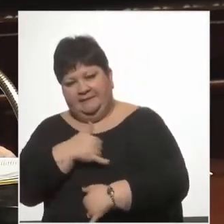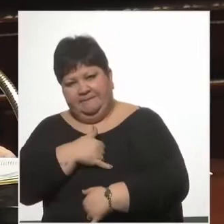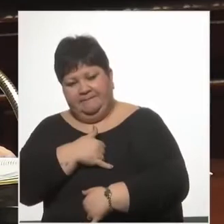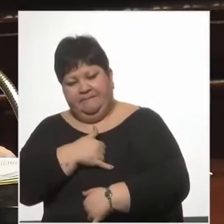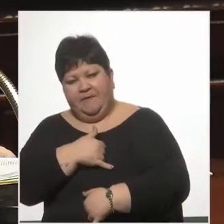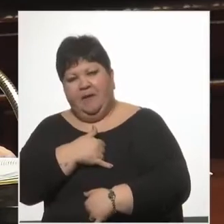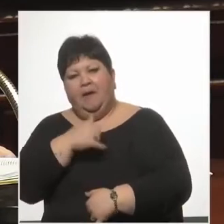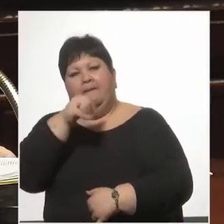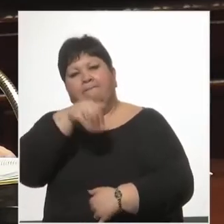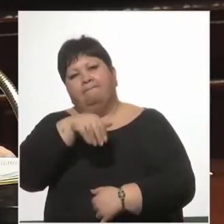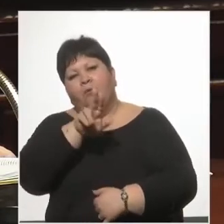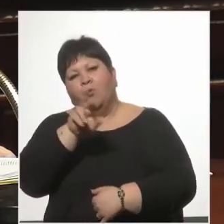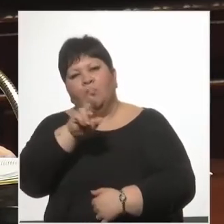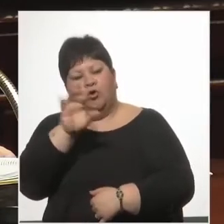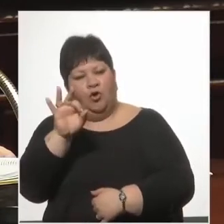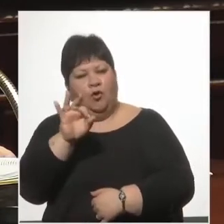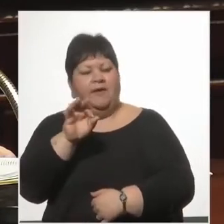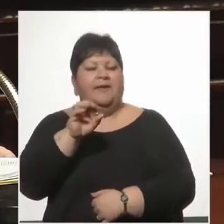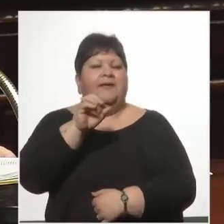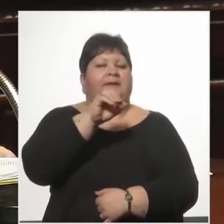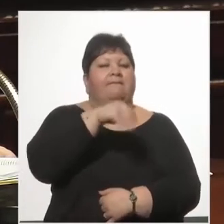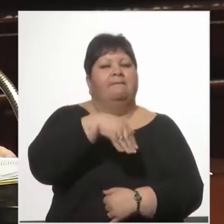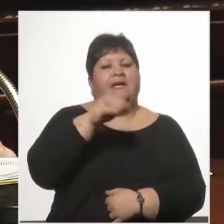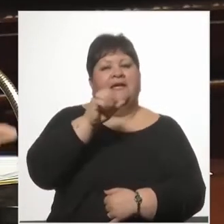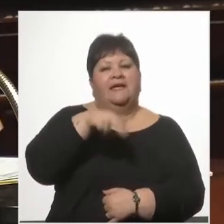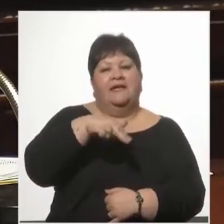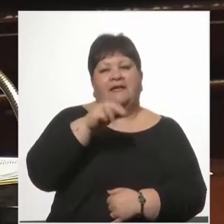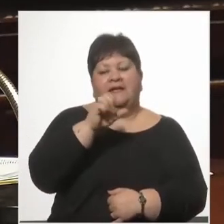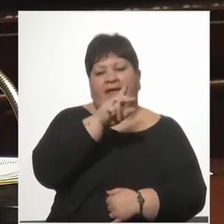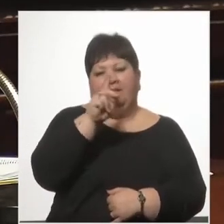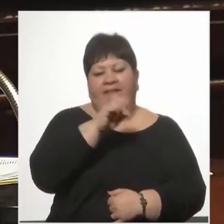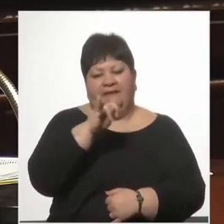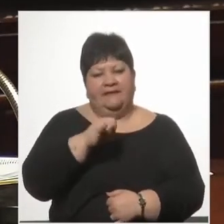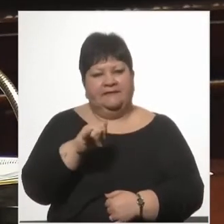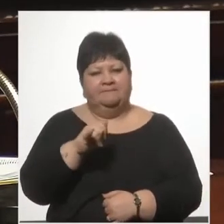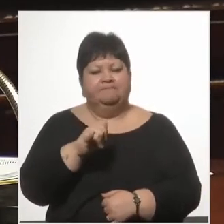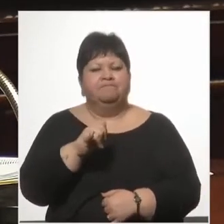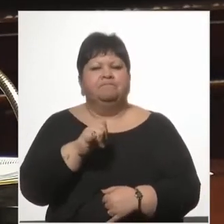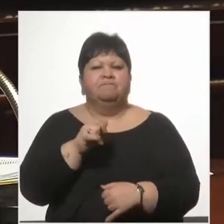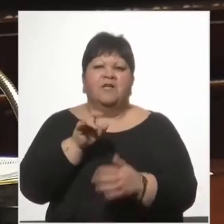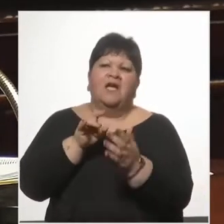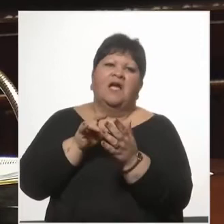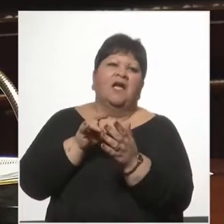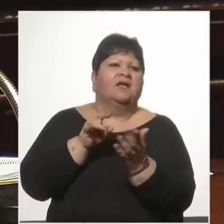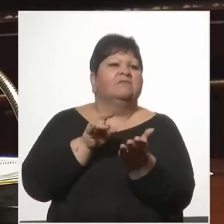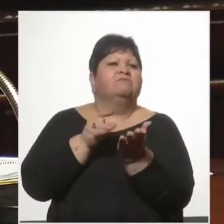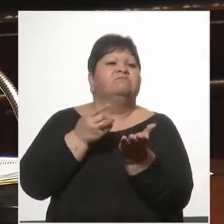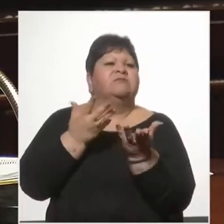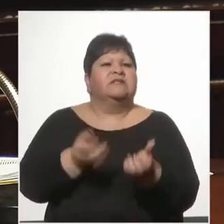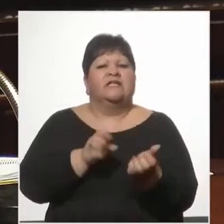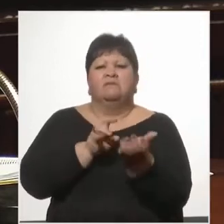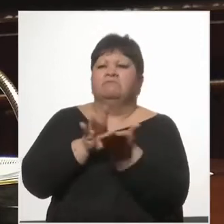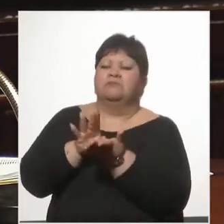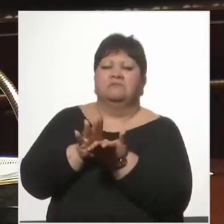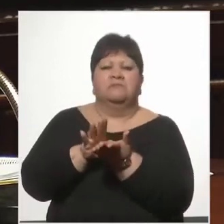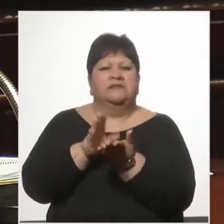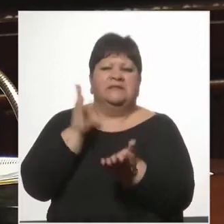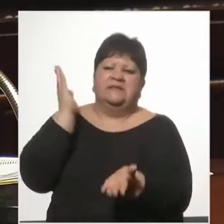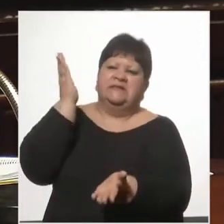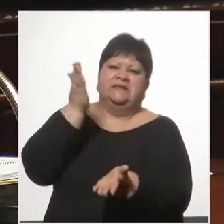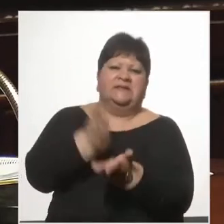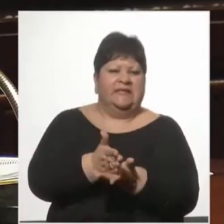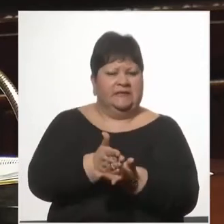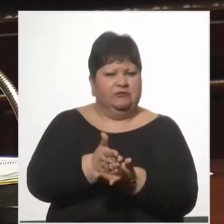su destitución. Al comandante en jefe se le impone una extraña y desmedida sanción sin antecedentes para